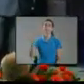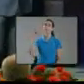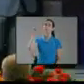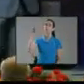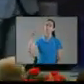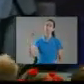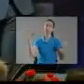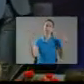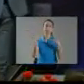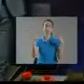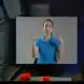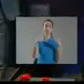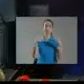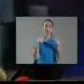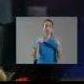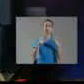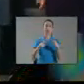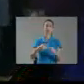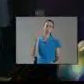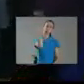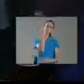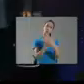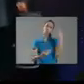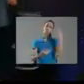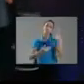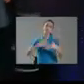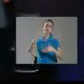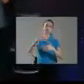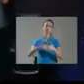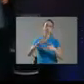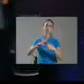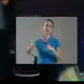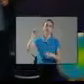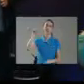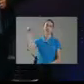Señor, y que tus enemigos, ¿qué dice?